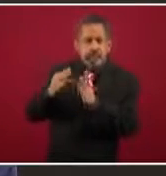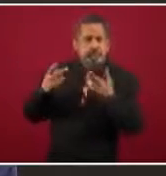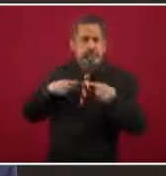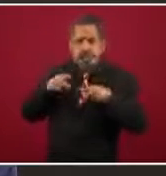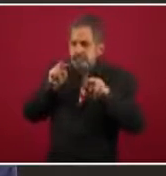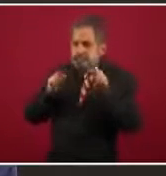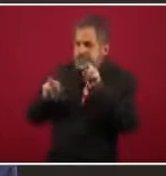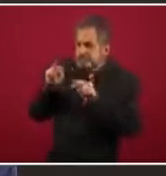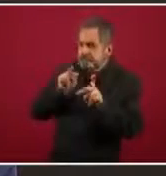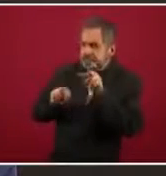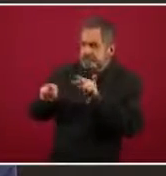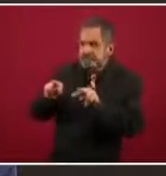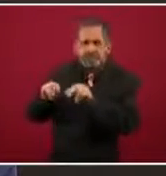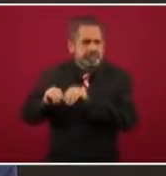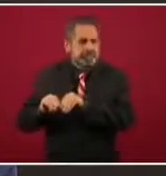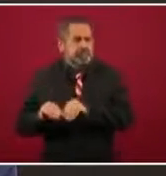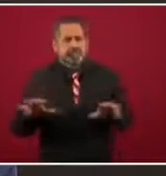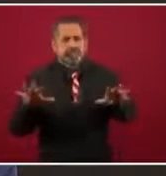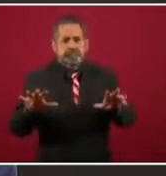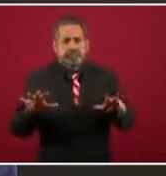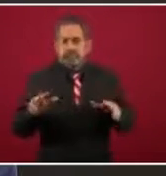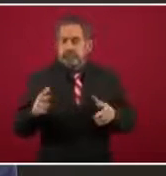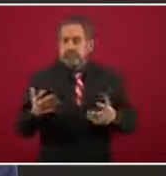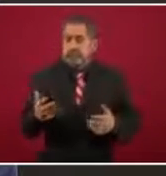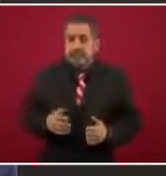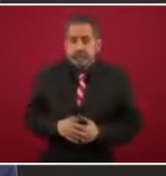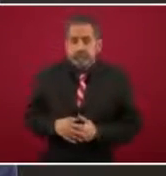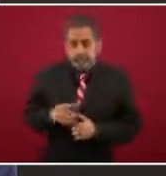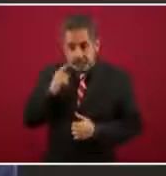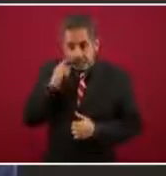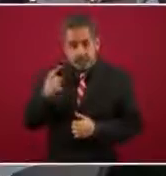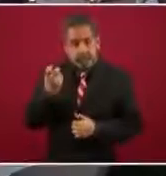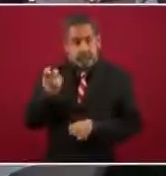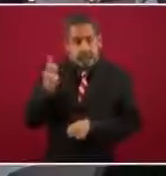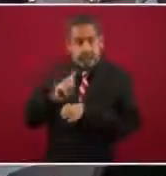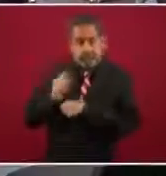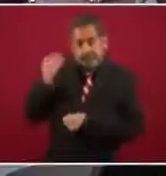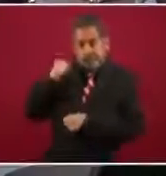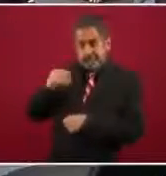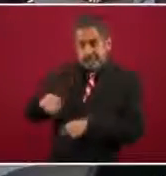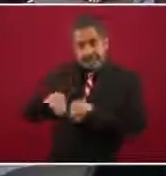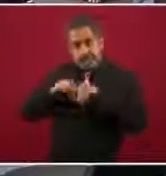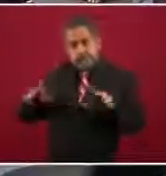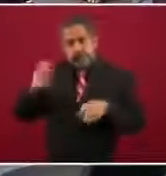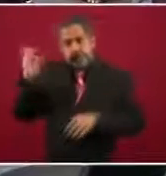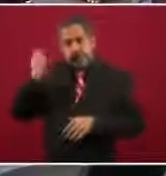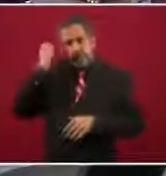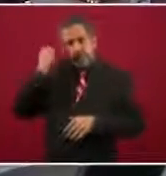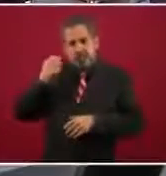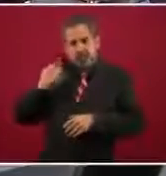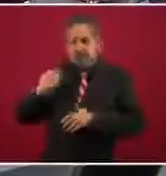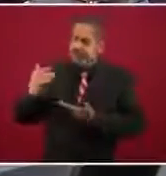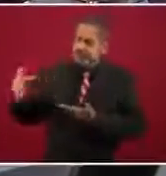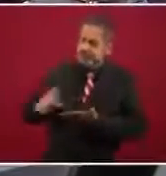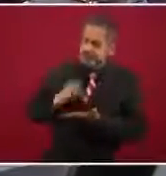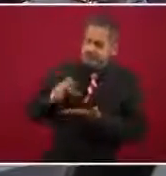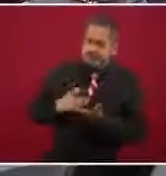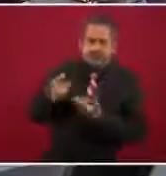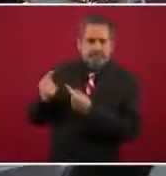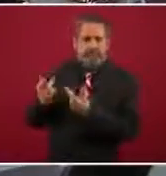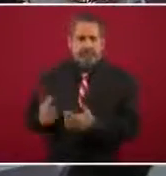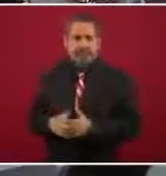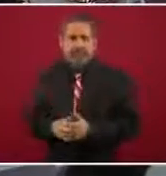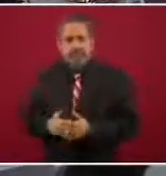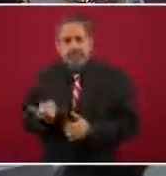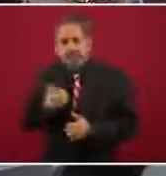Vieron ese día la conferencia por este apoyo. Y